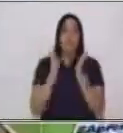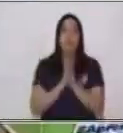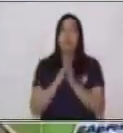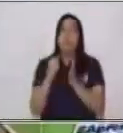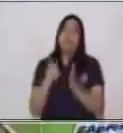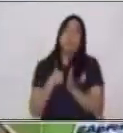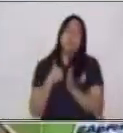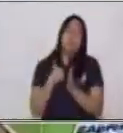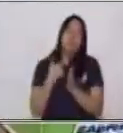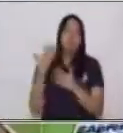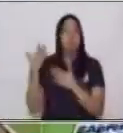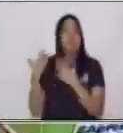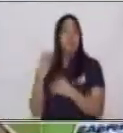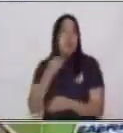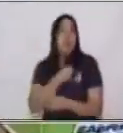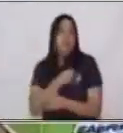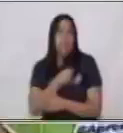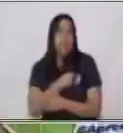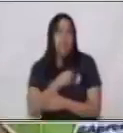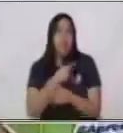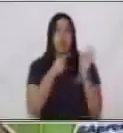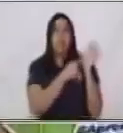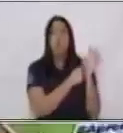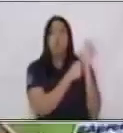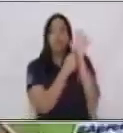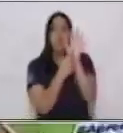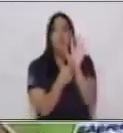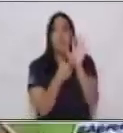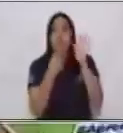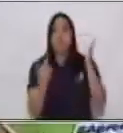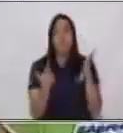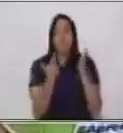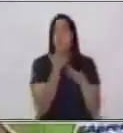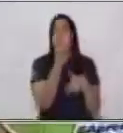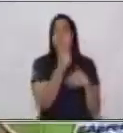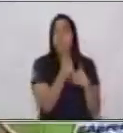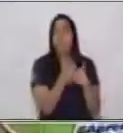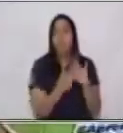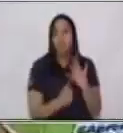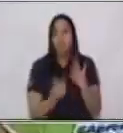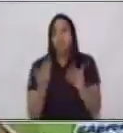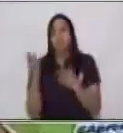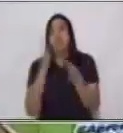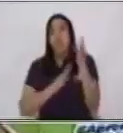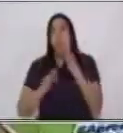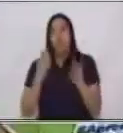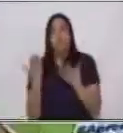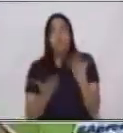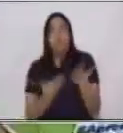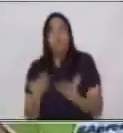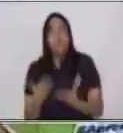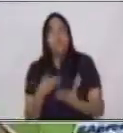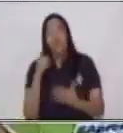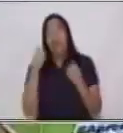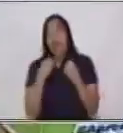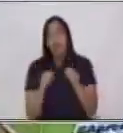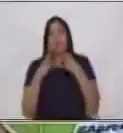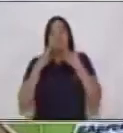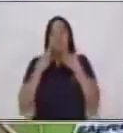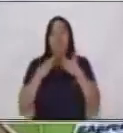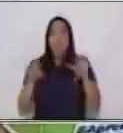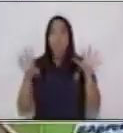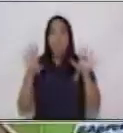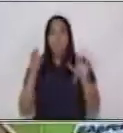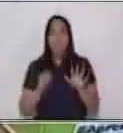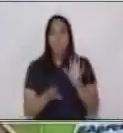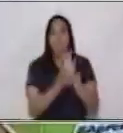quiero promocionar algún producto o algún servicio que quiero ofrecer, voy a crear toda una campaña. También la puedo